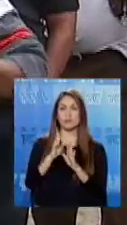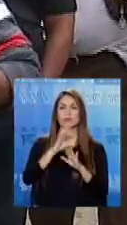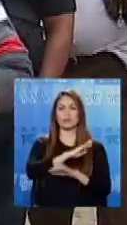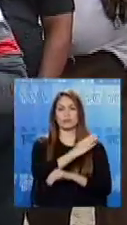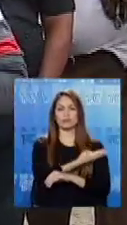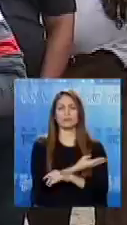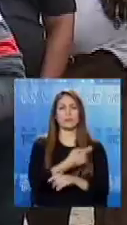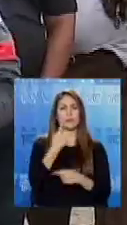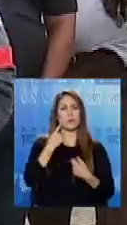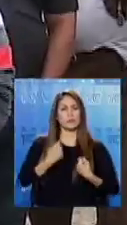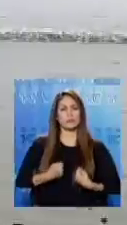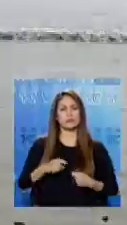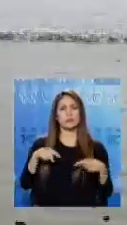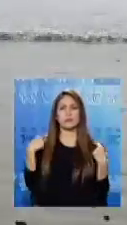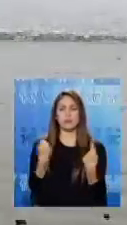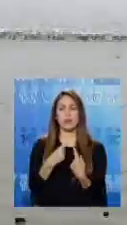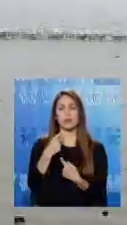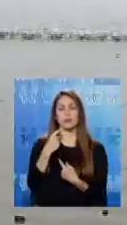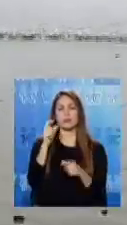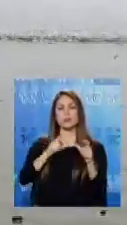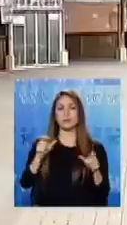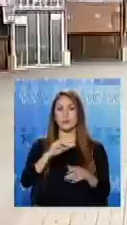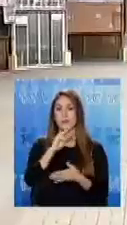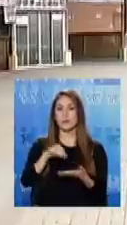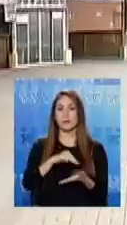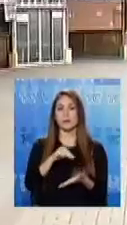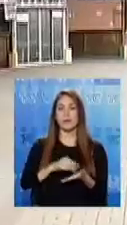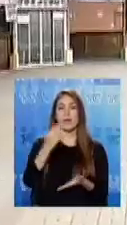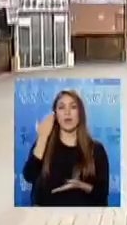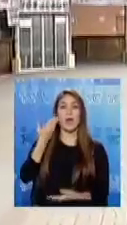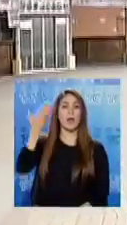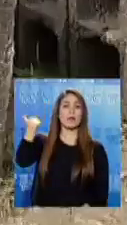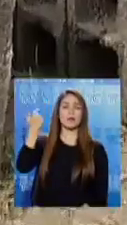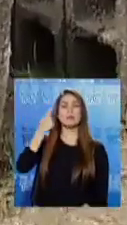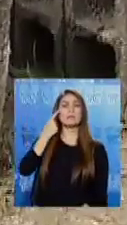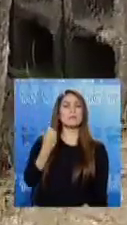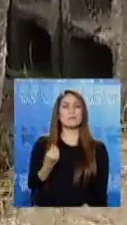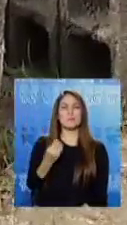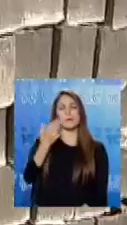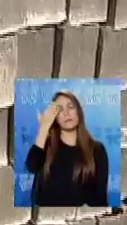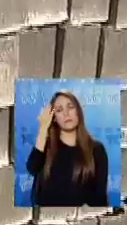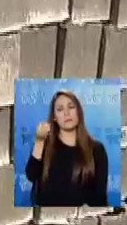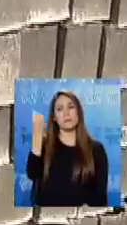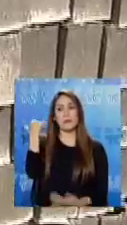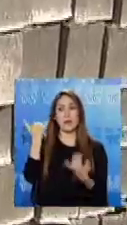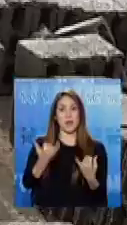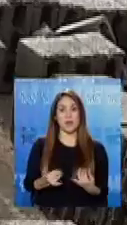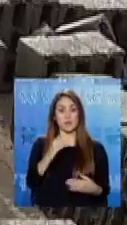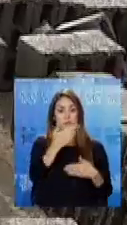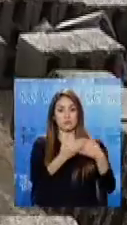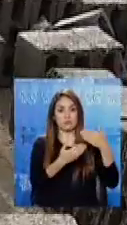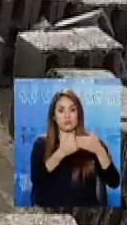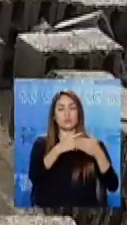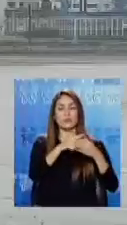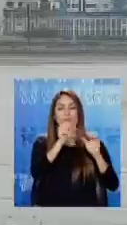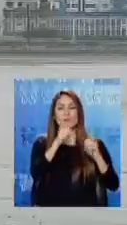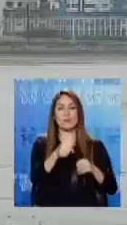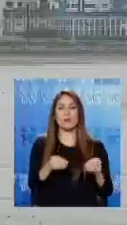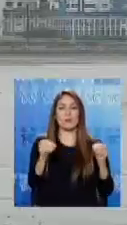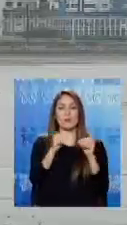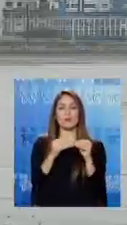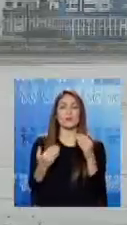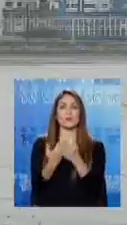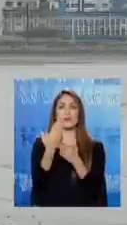y coraje de sus habitantes. Al pasado para qué volver sostienen. Y estos bloques pronto formarán parte de las